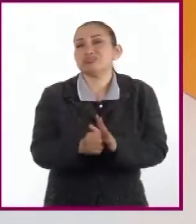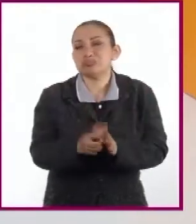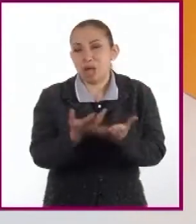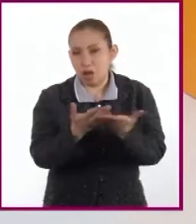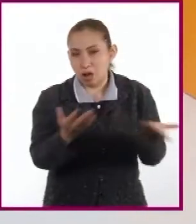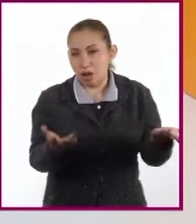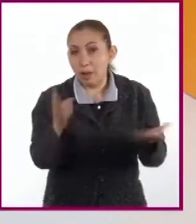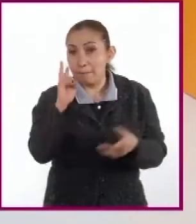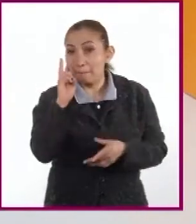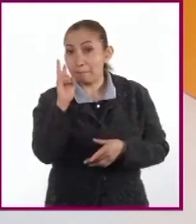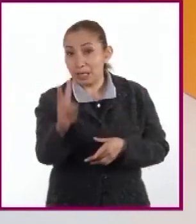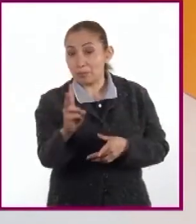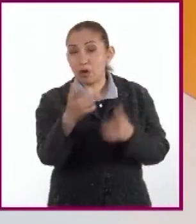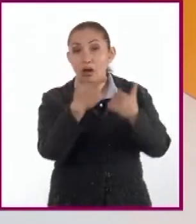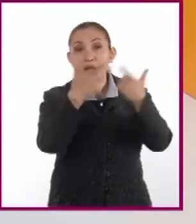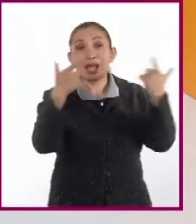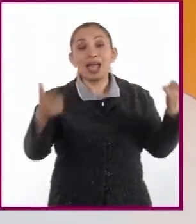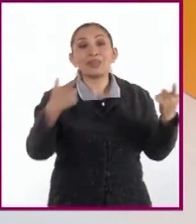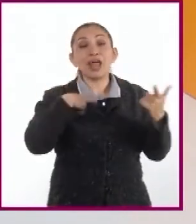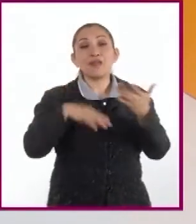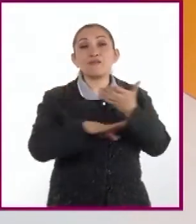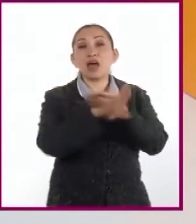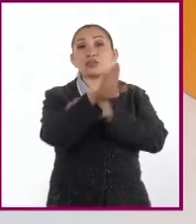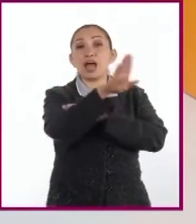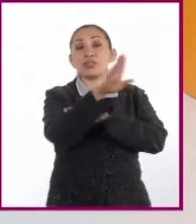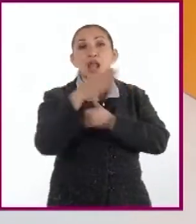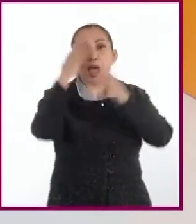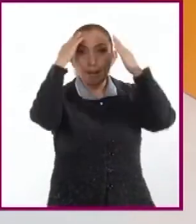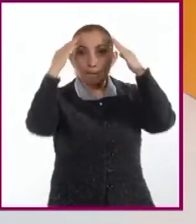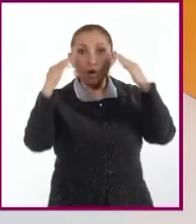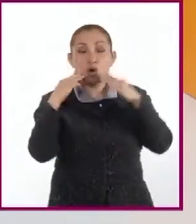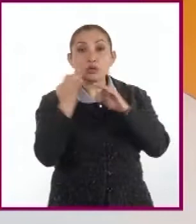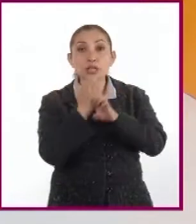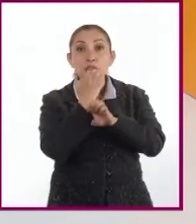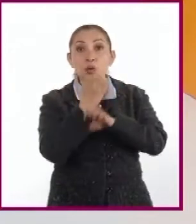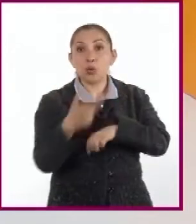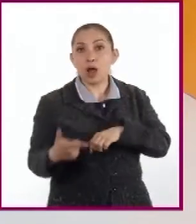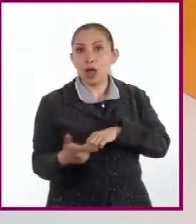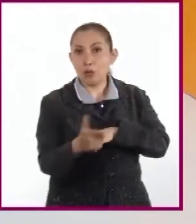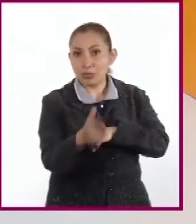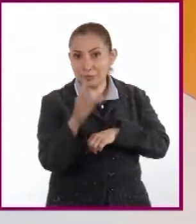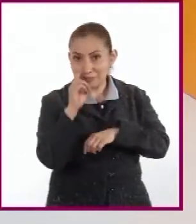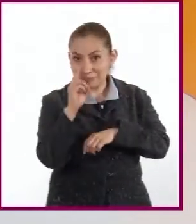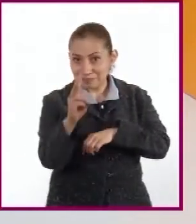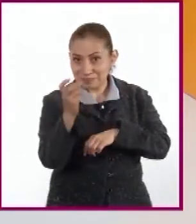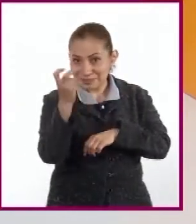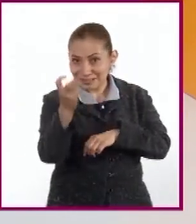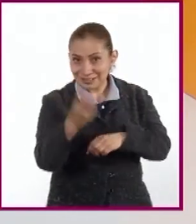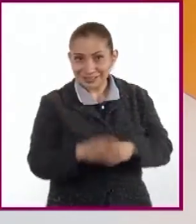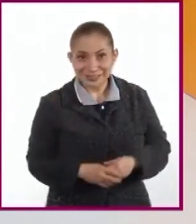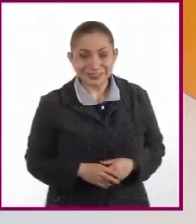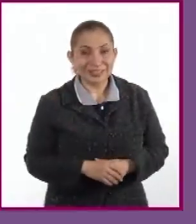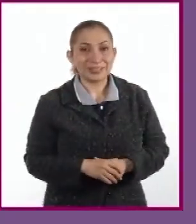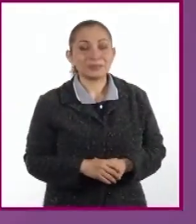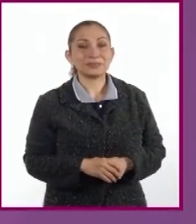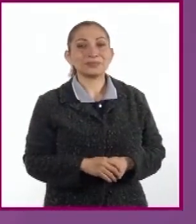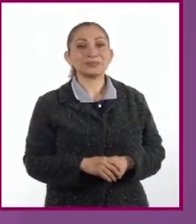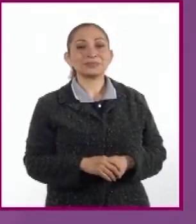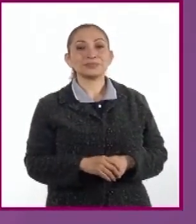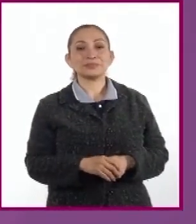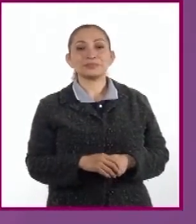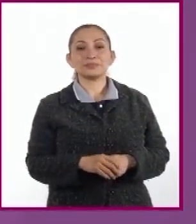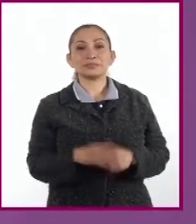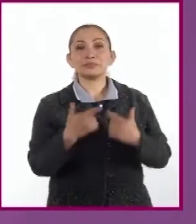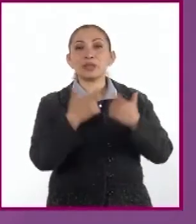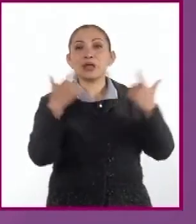parece si vemos la leyenda del fantasma de la monja del estado de Guanajuato? Vamos a escuchar este relato.